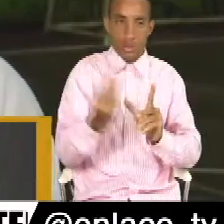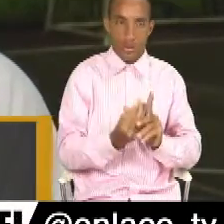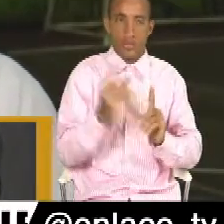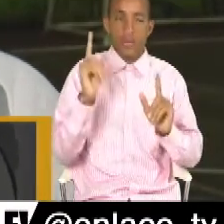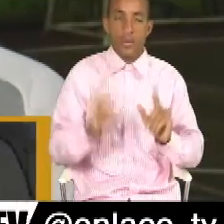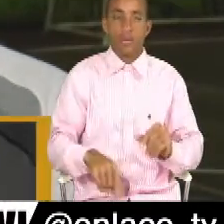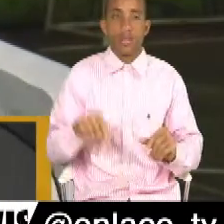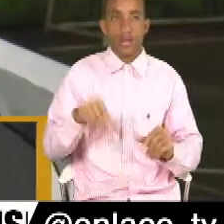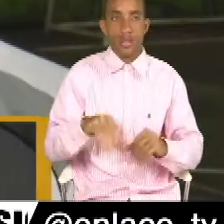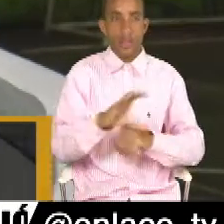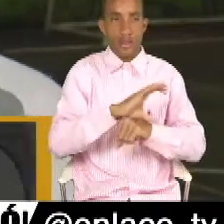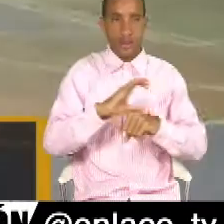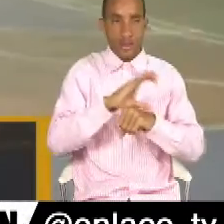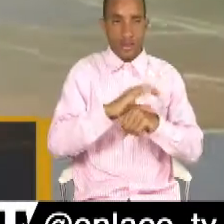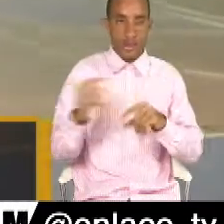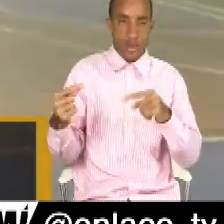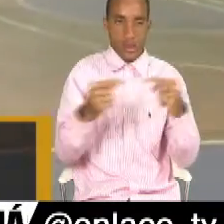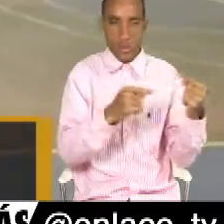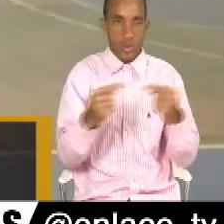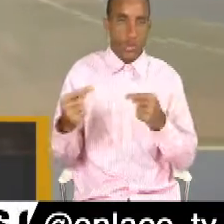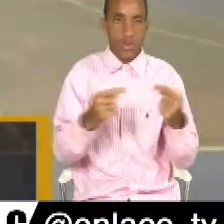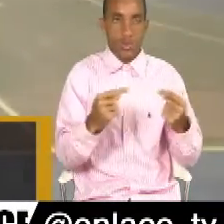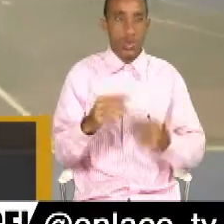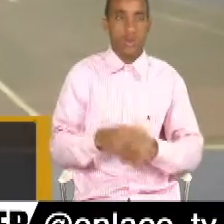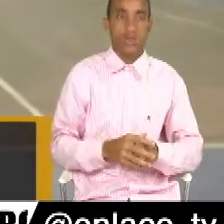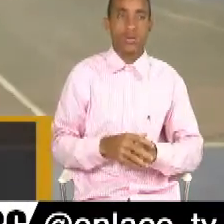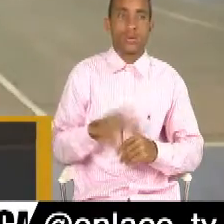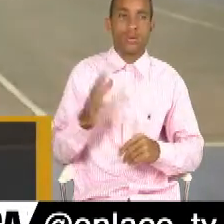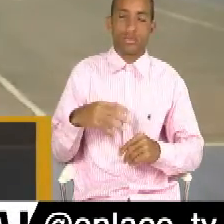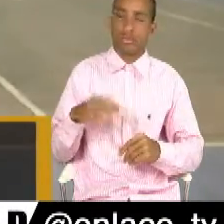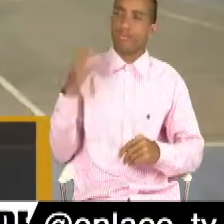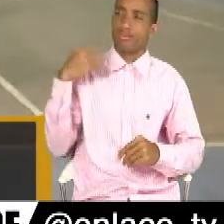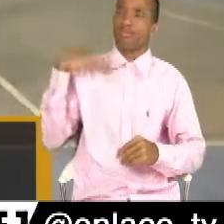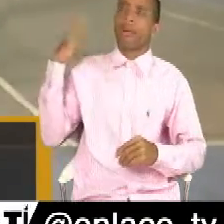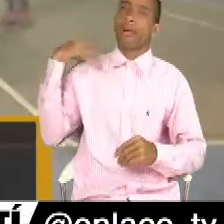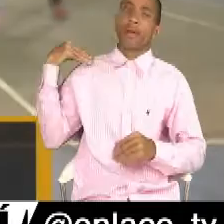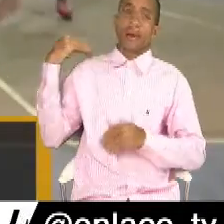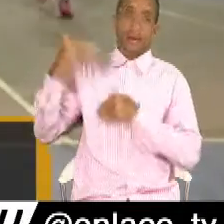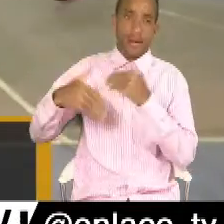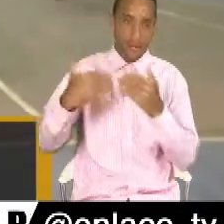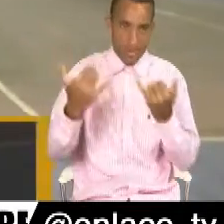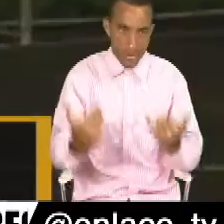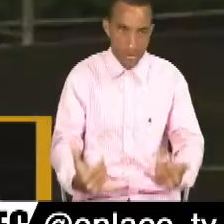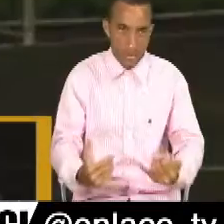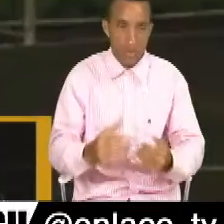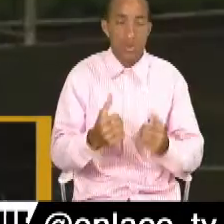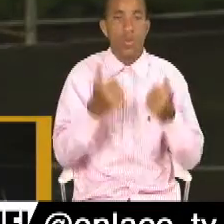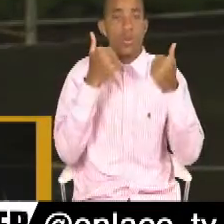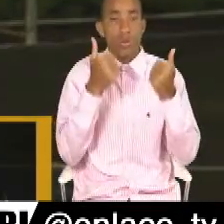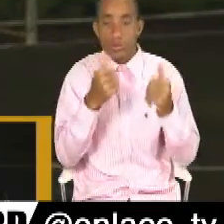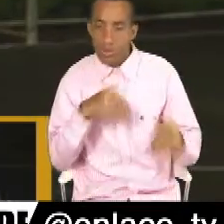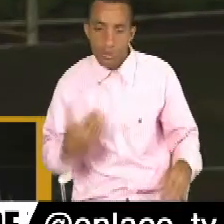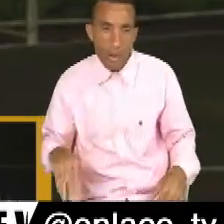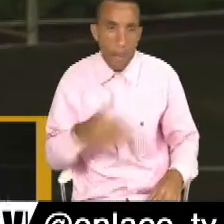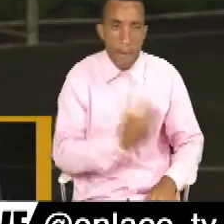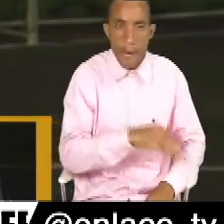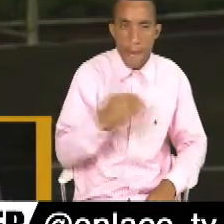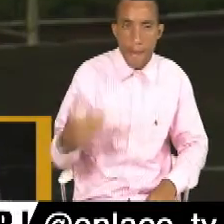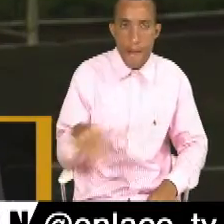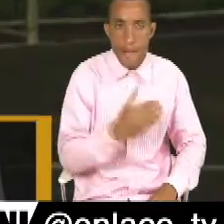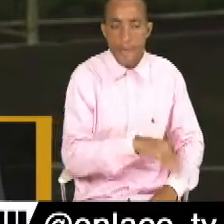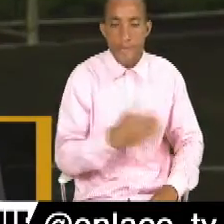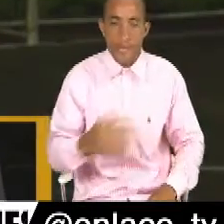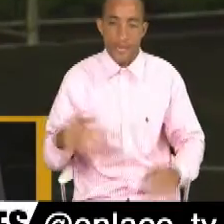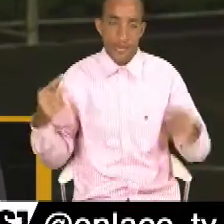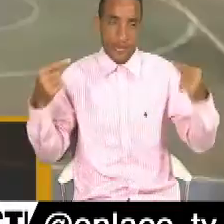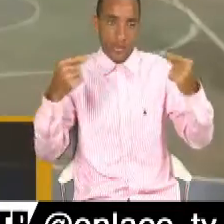ciudad, eso se viene demostrando durante toda la historia de este deporte en la ciudad. Hay muy buenos jugadores y bueno, el torneo no ha sido la